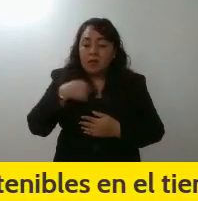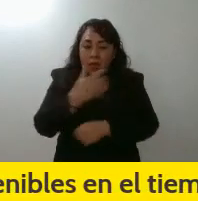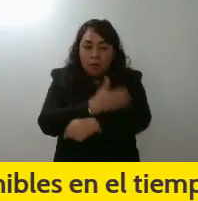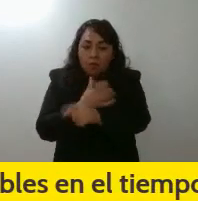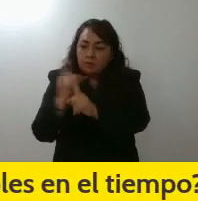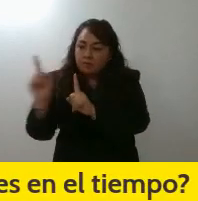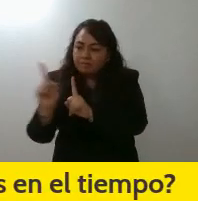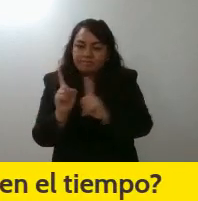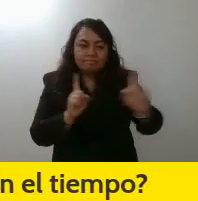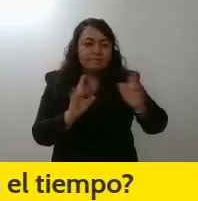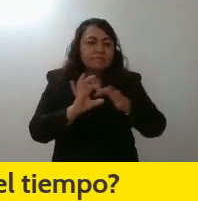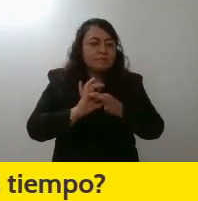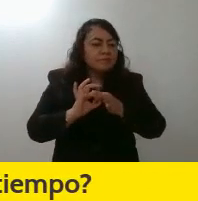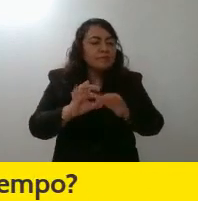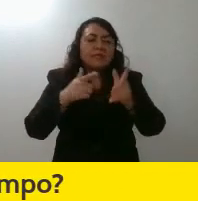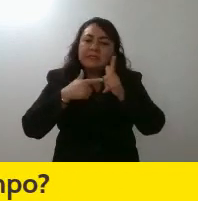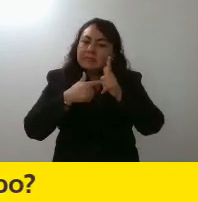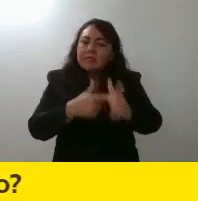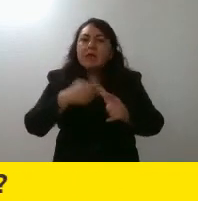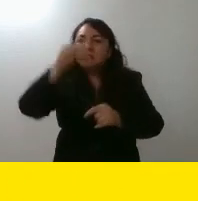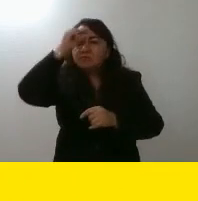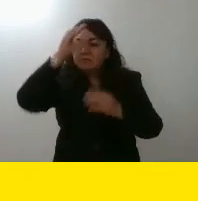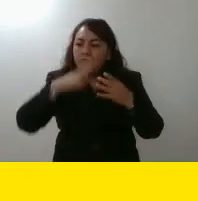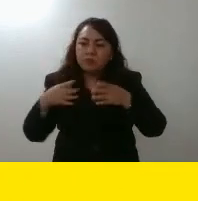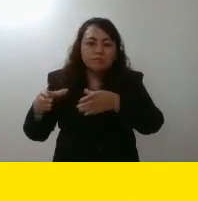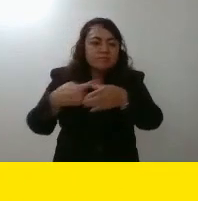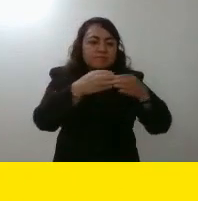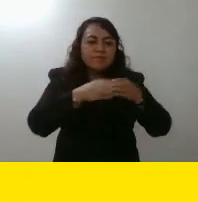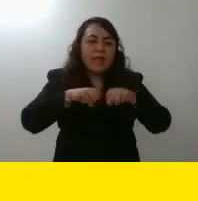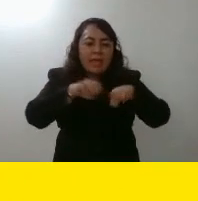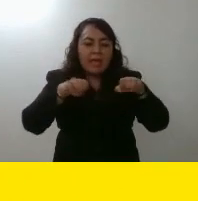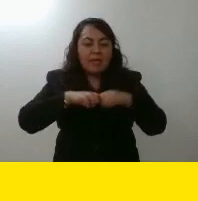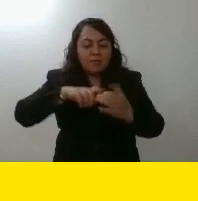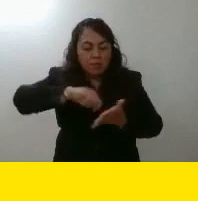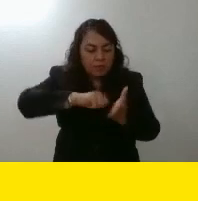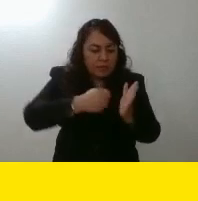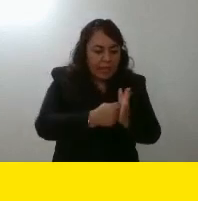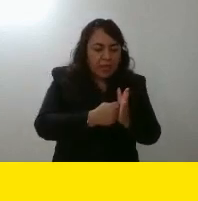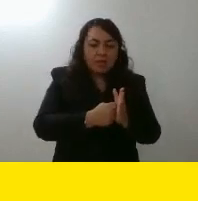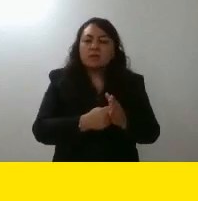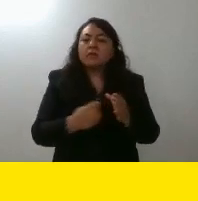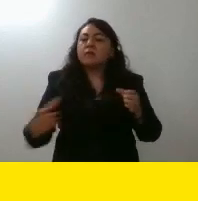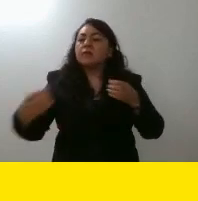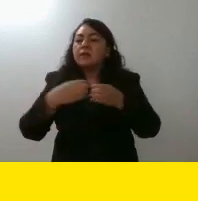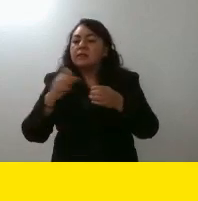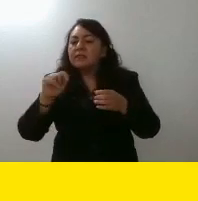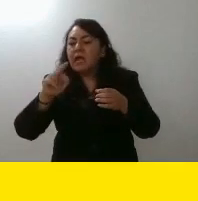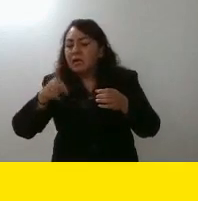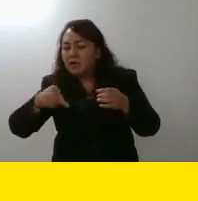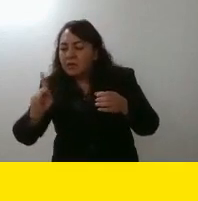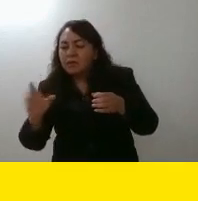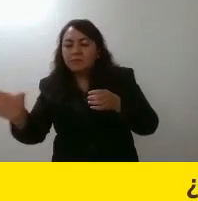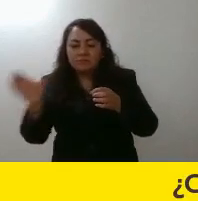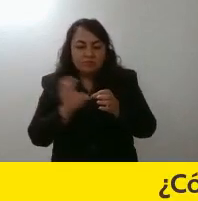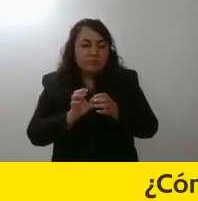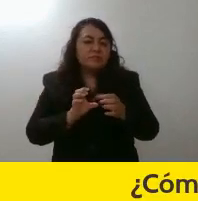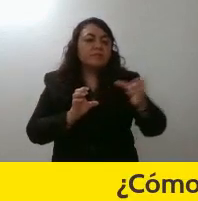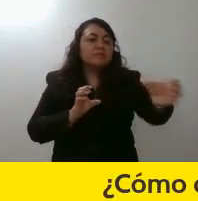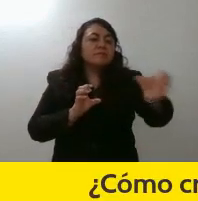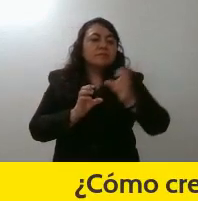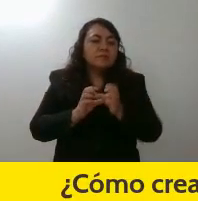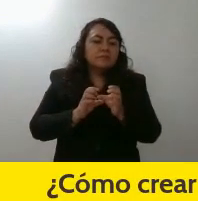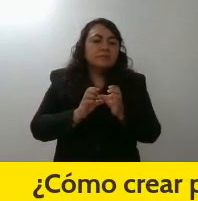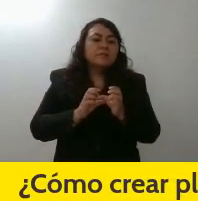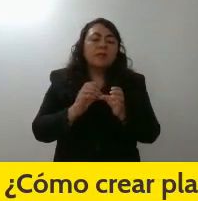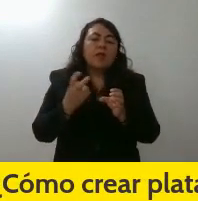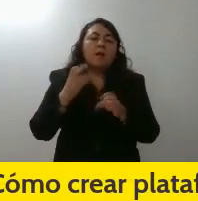acompañándonos y creando sinergia, inteligencia colectiva entre el equipo técnico, entre el equipo experto en la temática, que creo que es